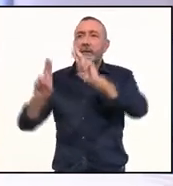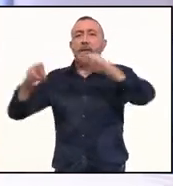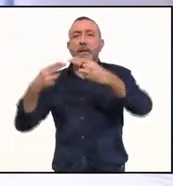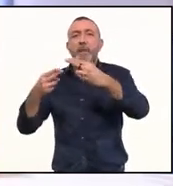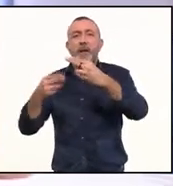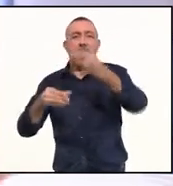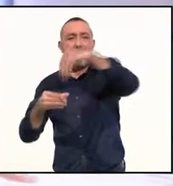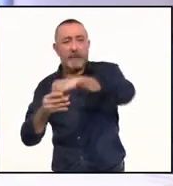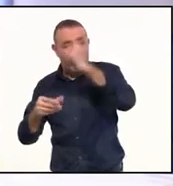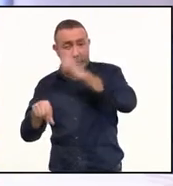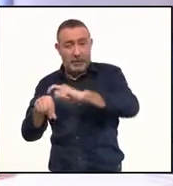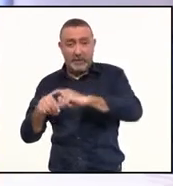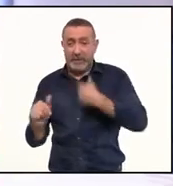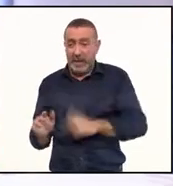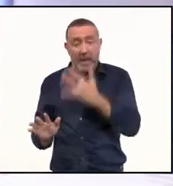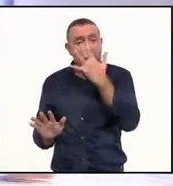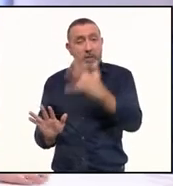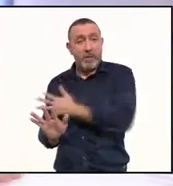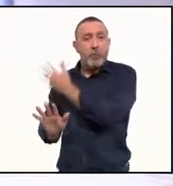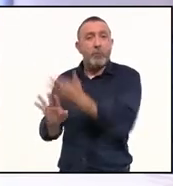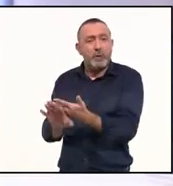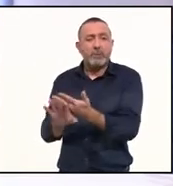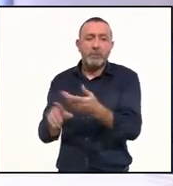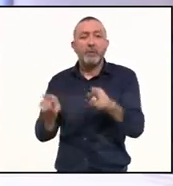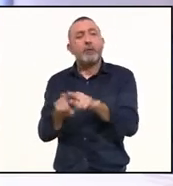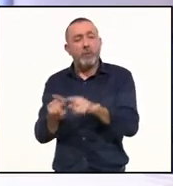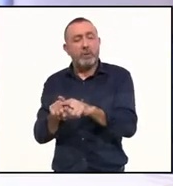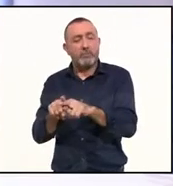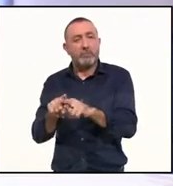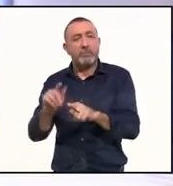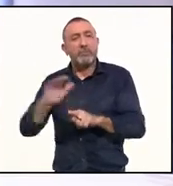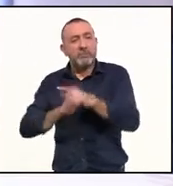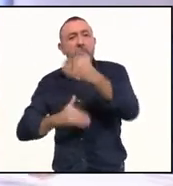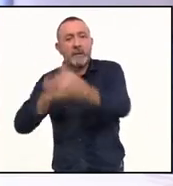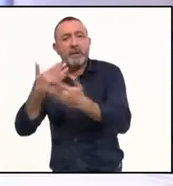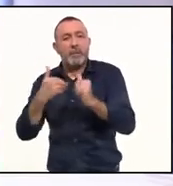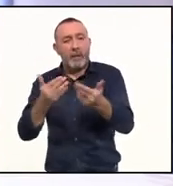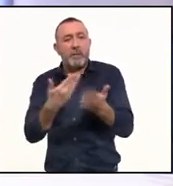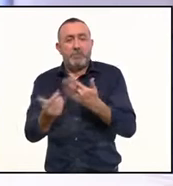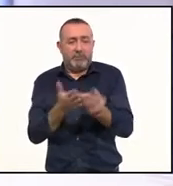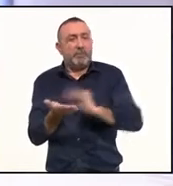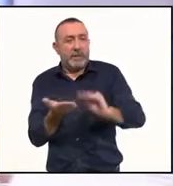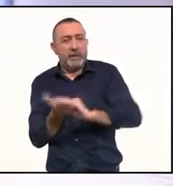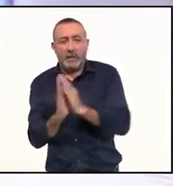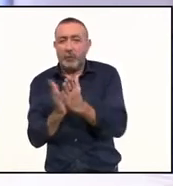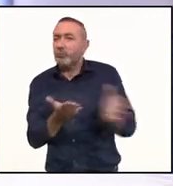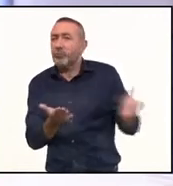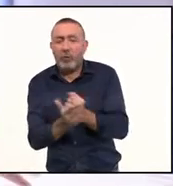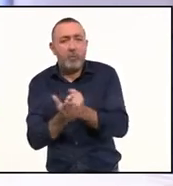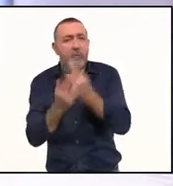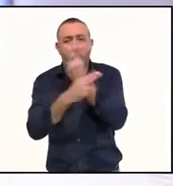estaba bien tratado pero de cinco años aquí más o menos ha habido como una progresión en publicaciones de todo tipo para todos los públicos